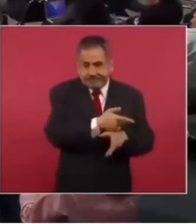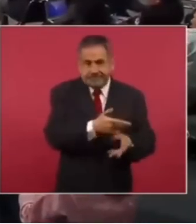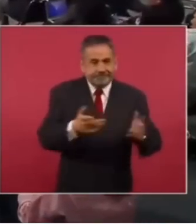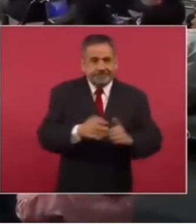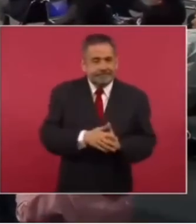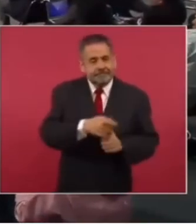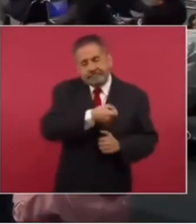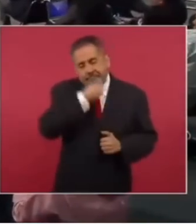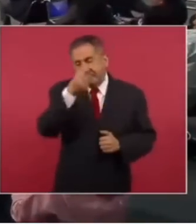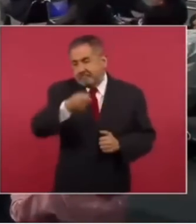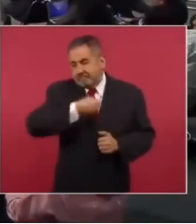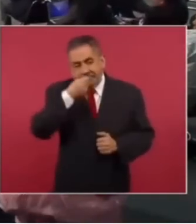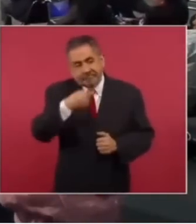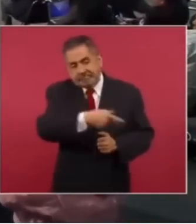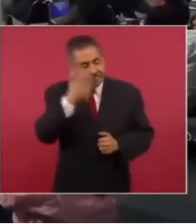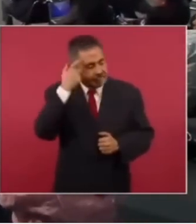rancias,